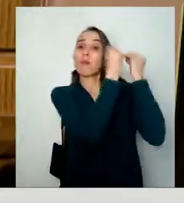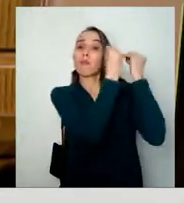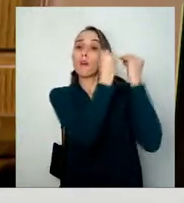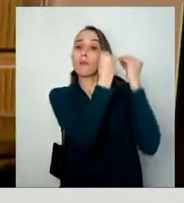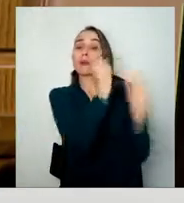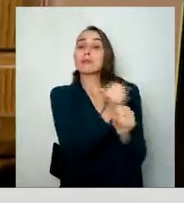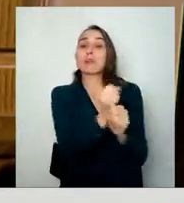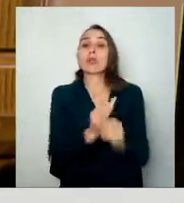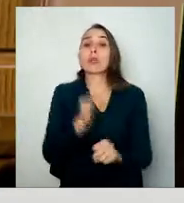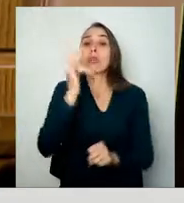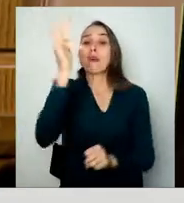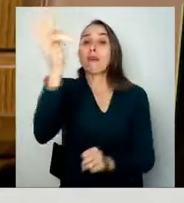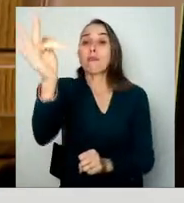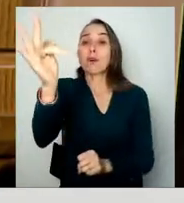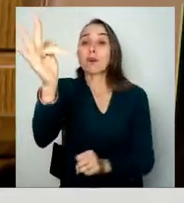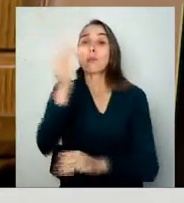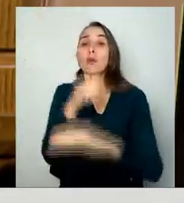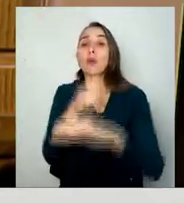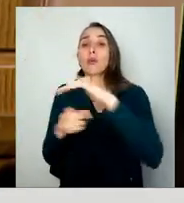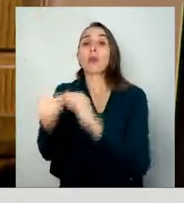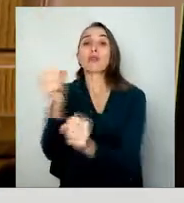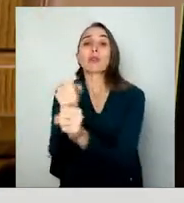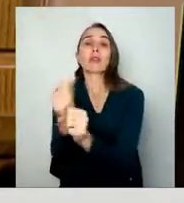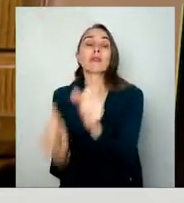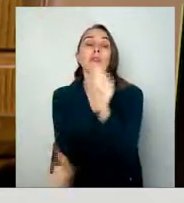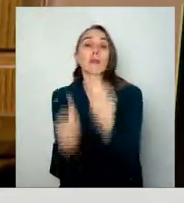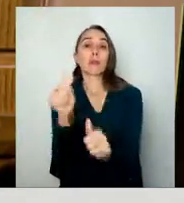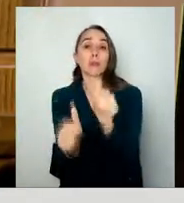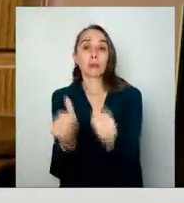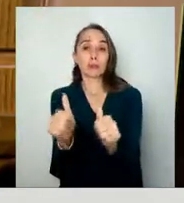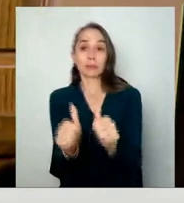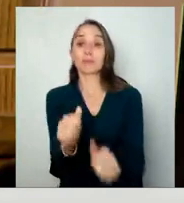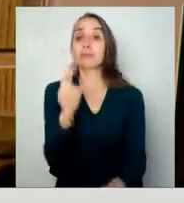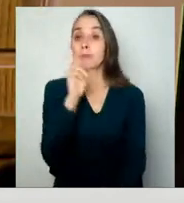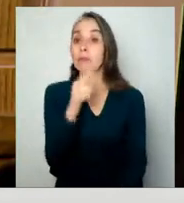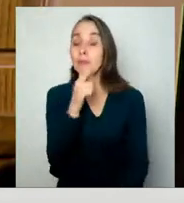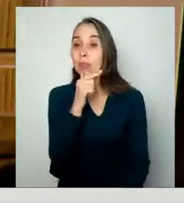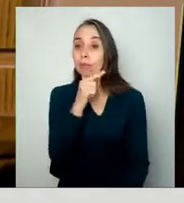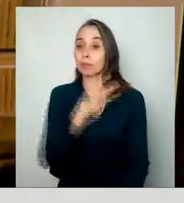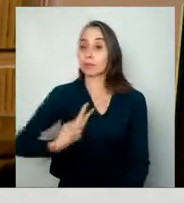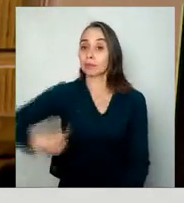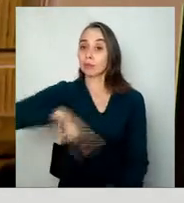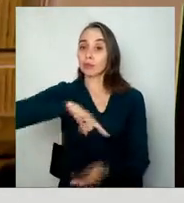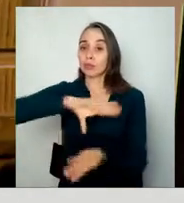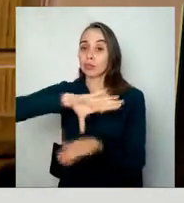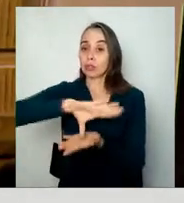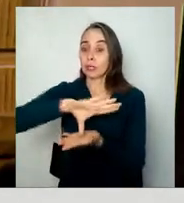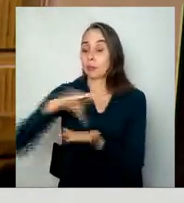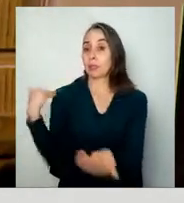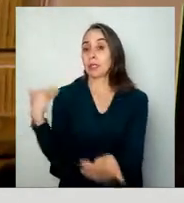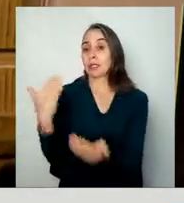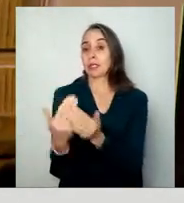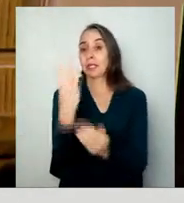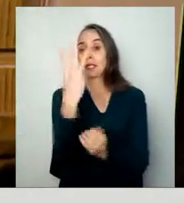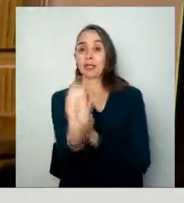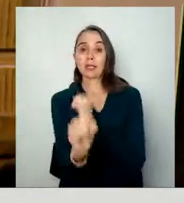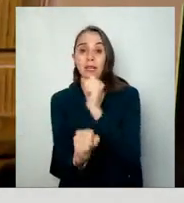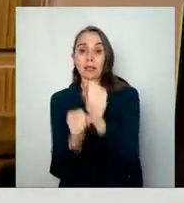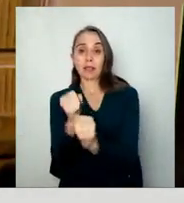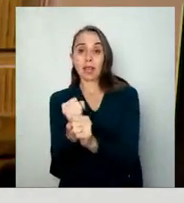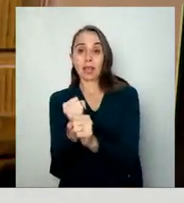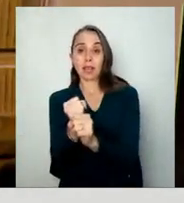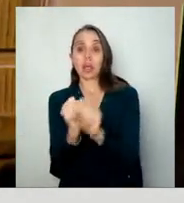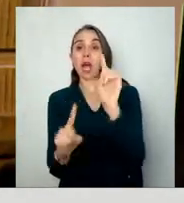desenvolver profesionalmente Qué duda cabe que nuestro país en los últimos 30 años tan criticados por algunos